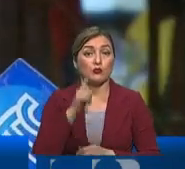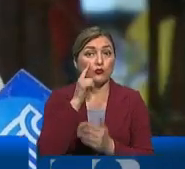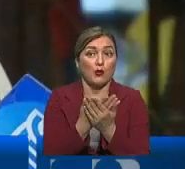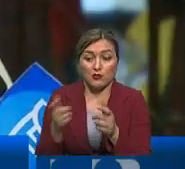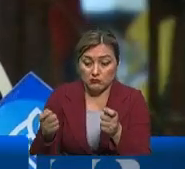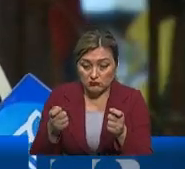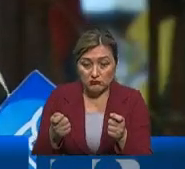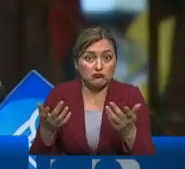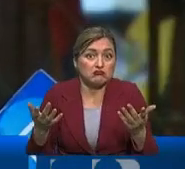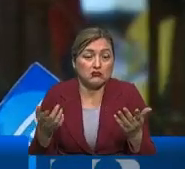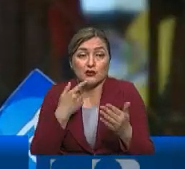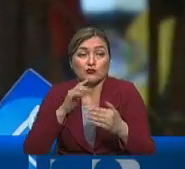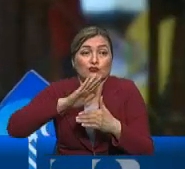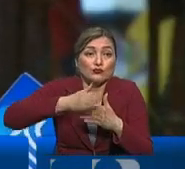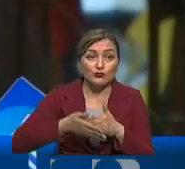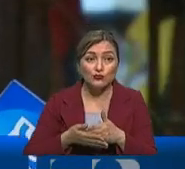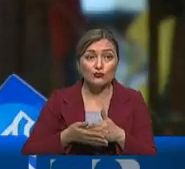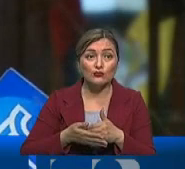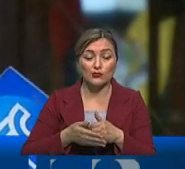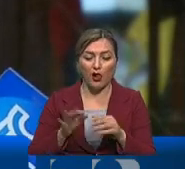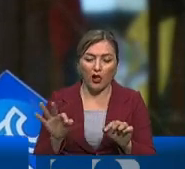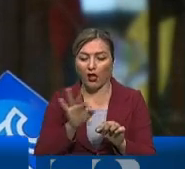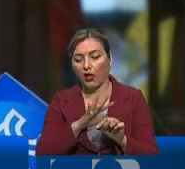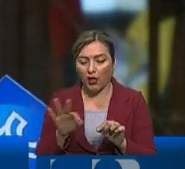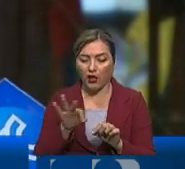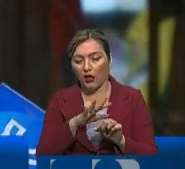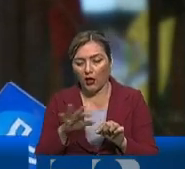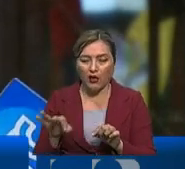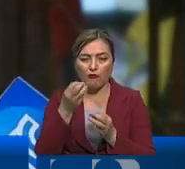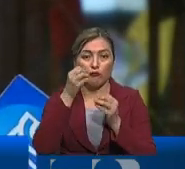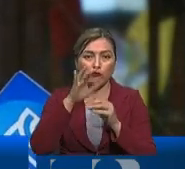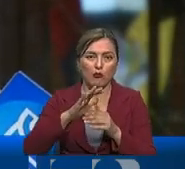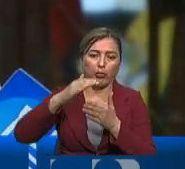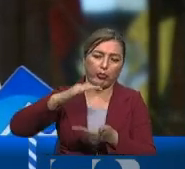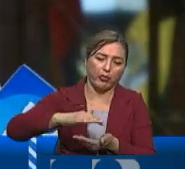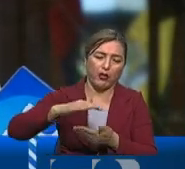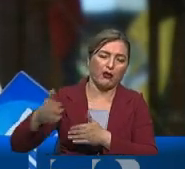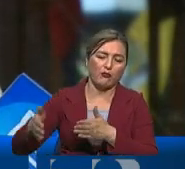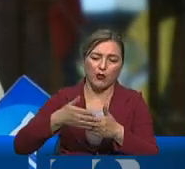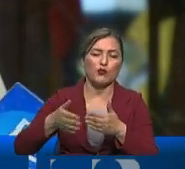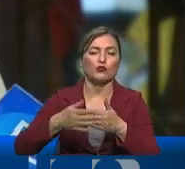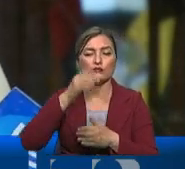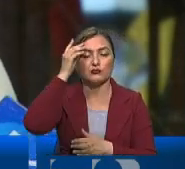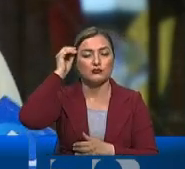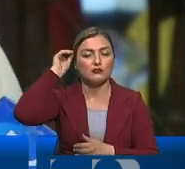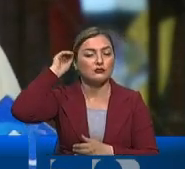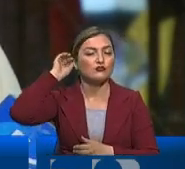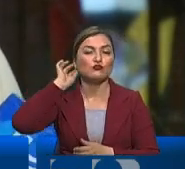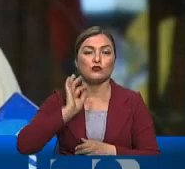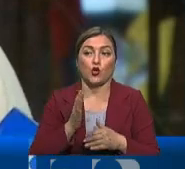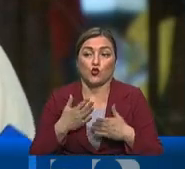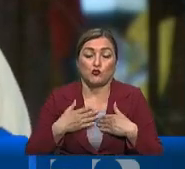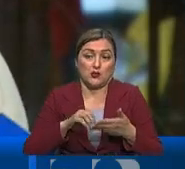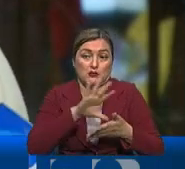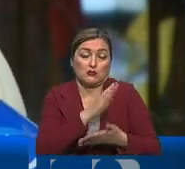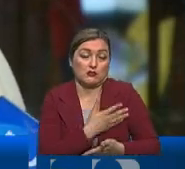nos dijeron que han presentado un adjunto que es sumamente extenso con el informe ya a la presidenta de la Asamblea. Justamente hoy yo voy a solicitar por escrito